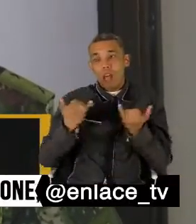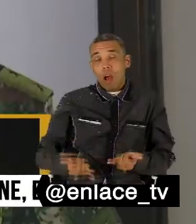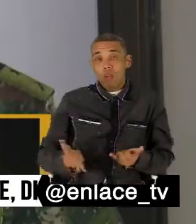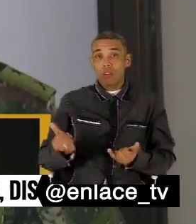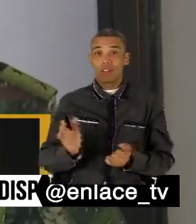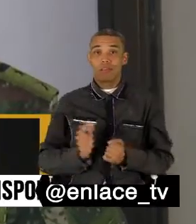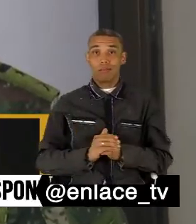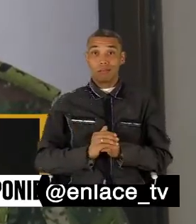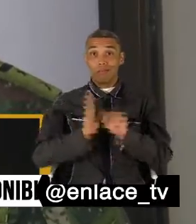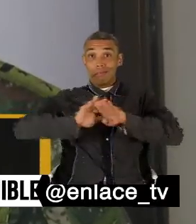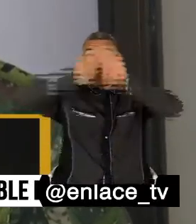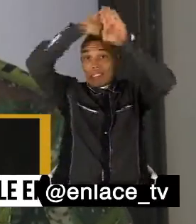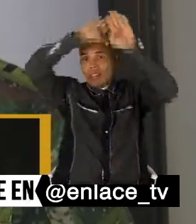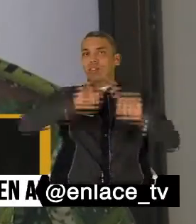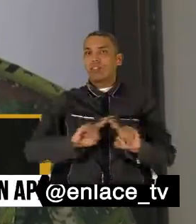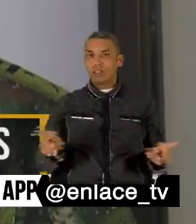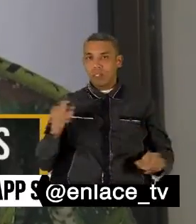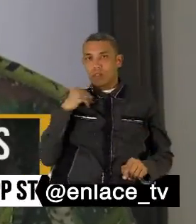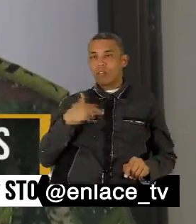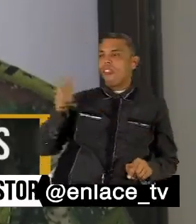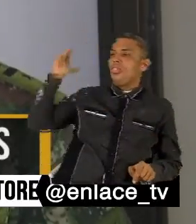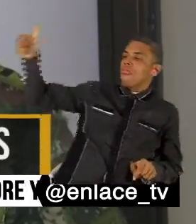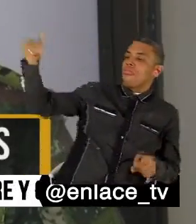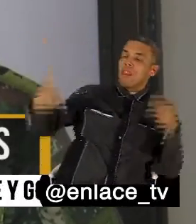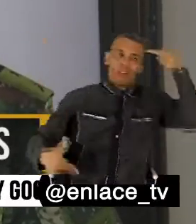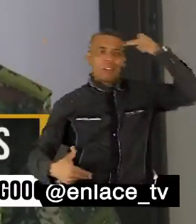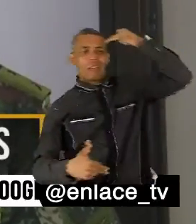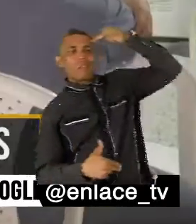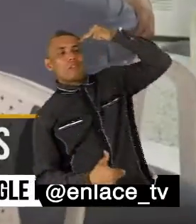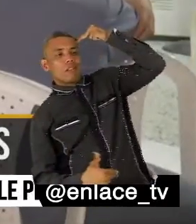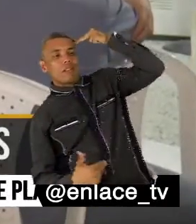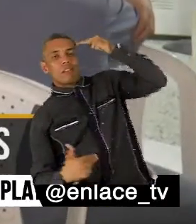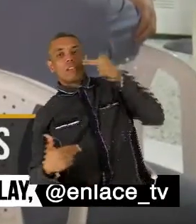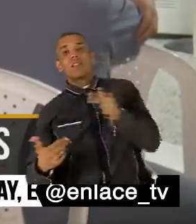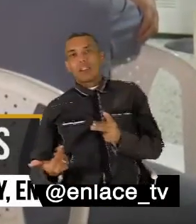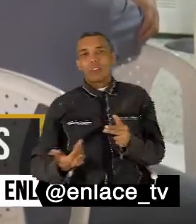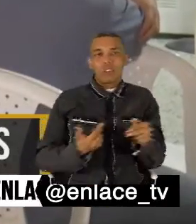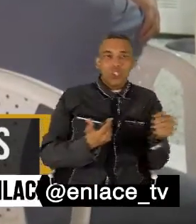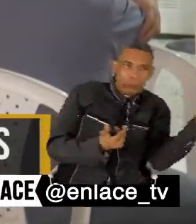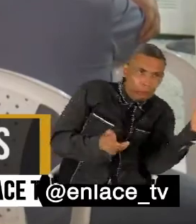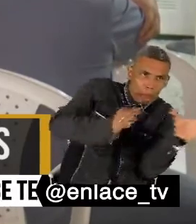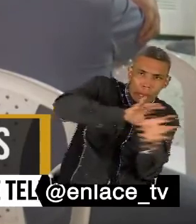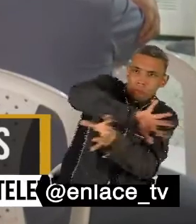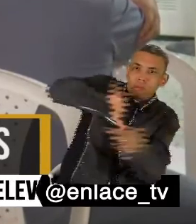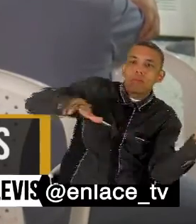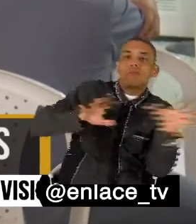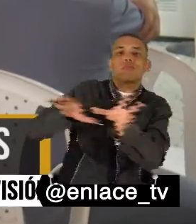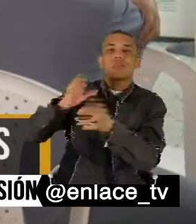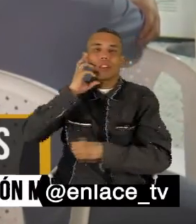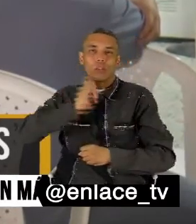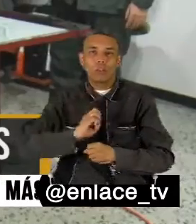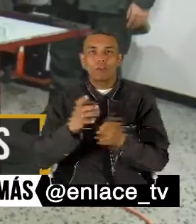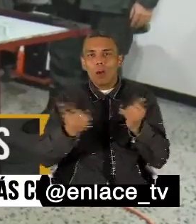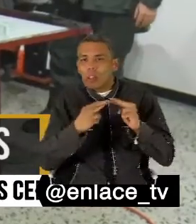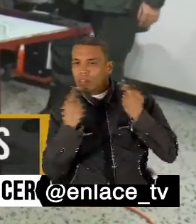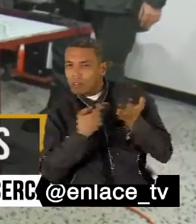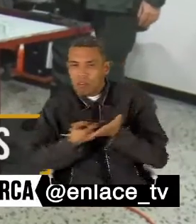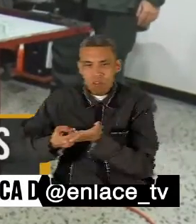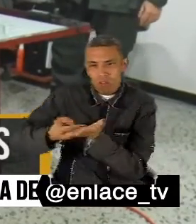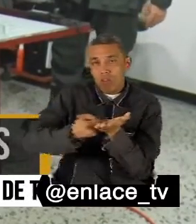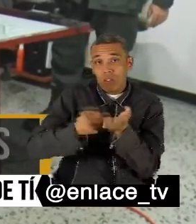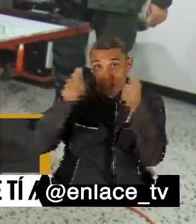acá, para tratar de mejorar en nuestros procedimientos. Con esta reunión se adoptarán medidas para contrarrestar el